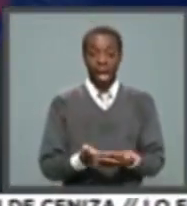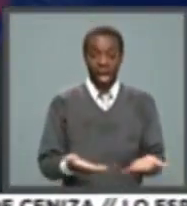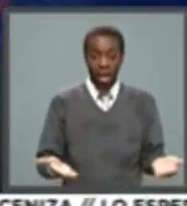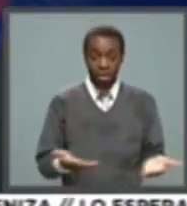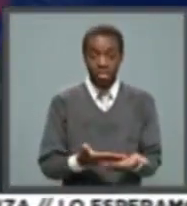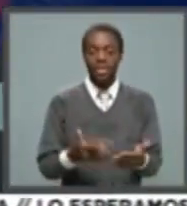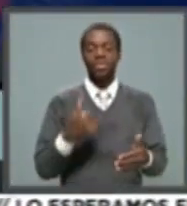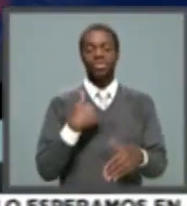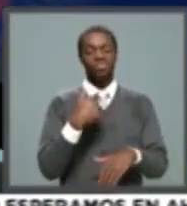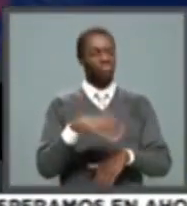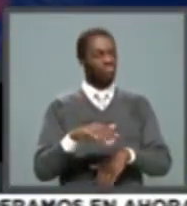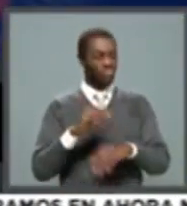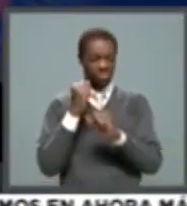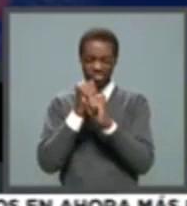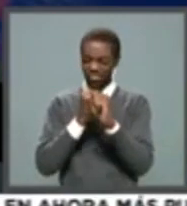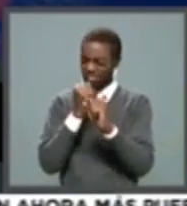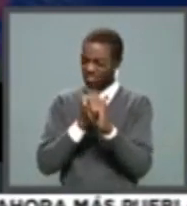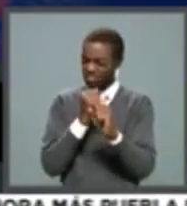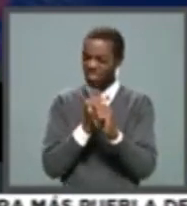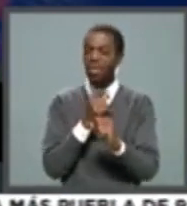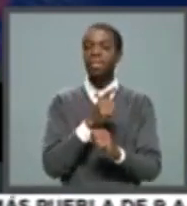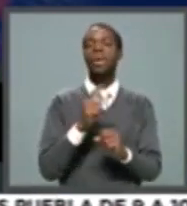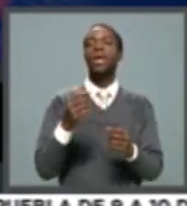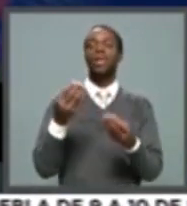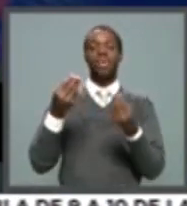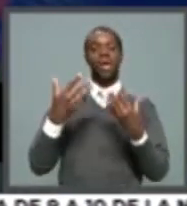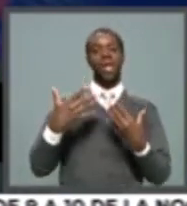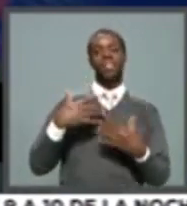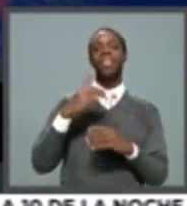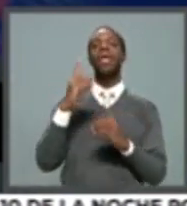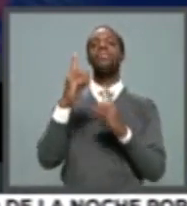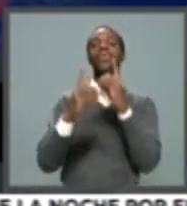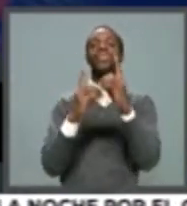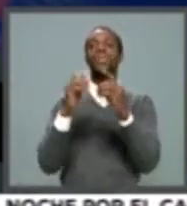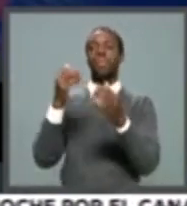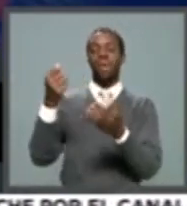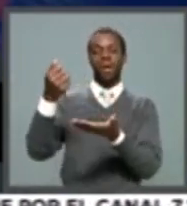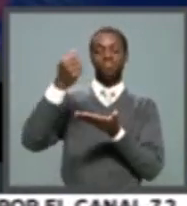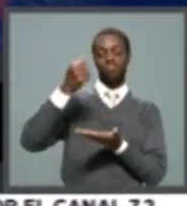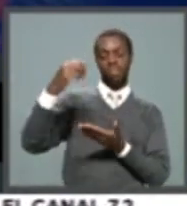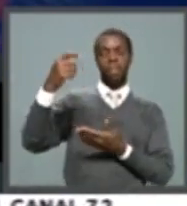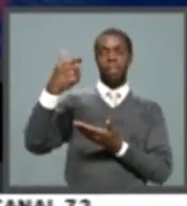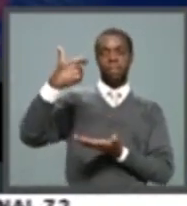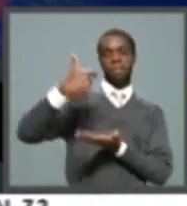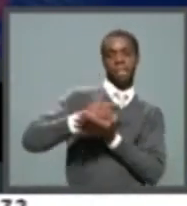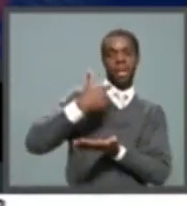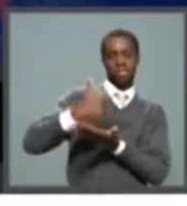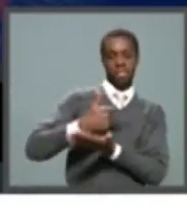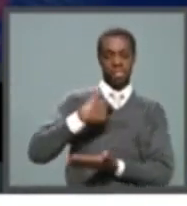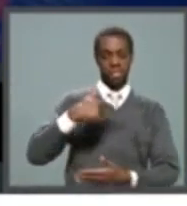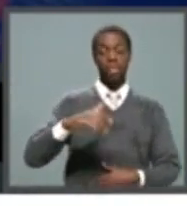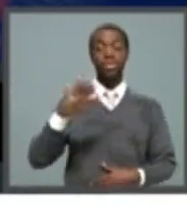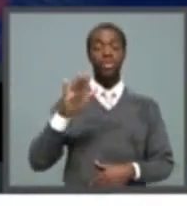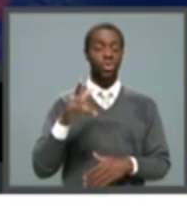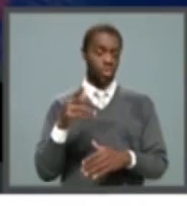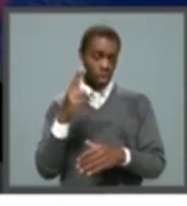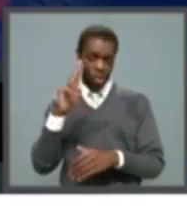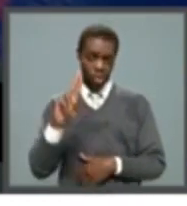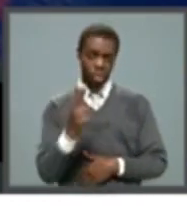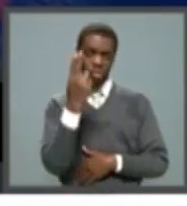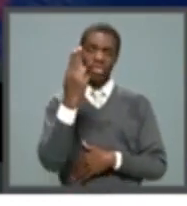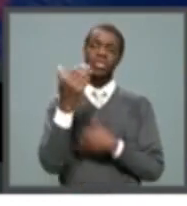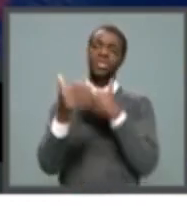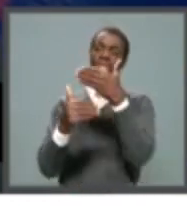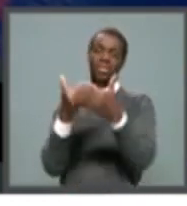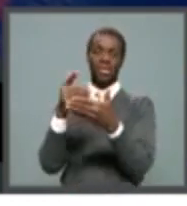estoy entrenando muchísimo para una beca deportiva en la universidad. Yo quiero seguir jugando en la uni, quiero